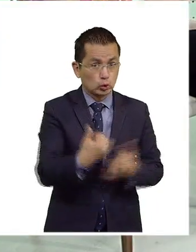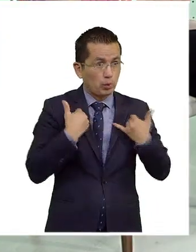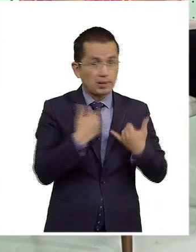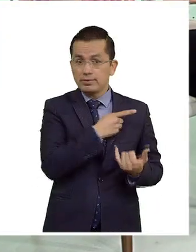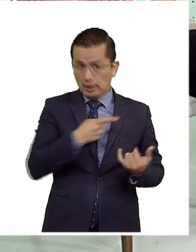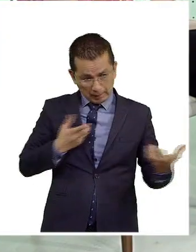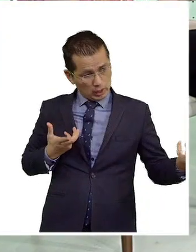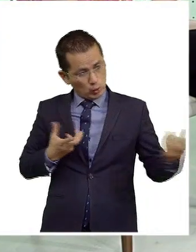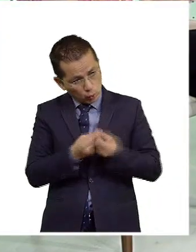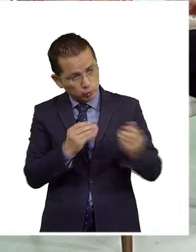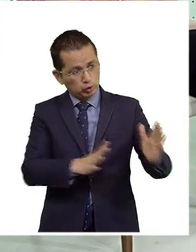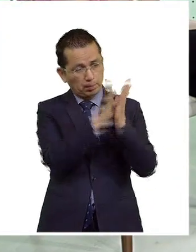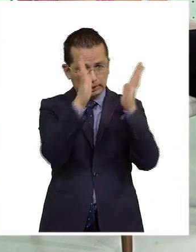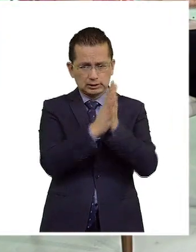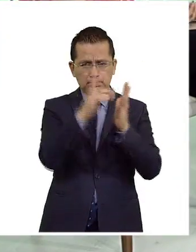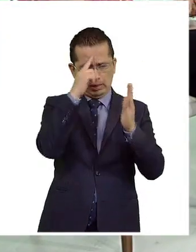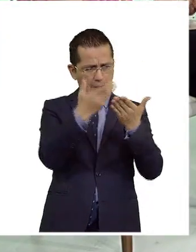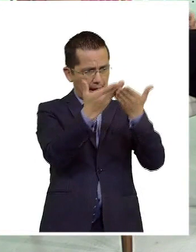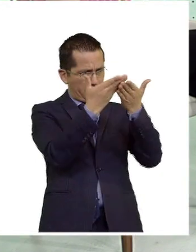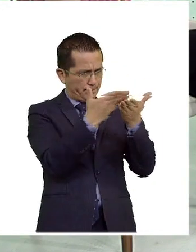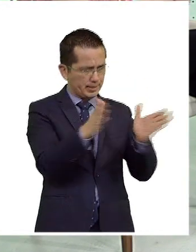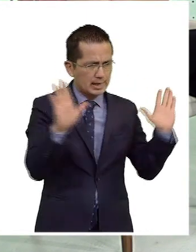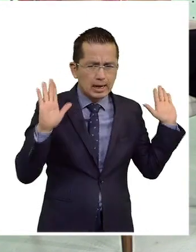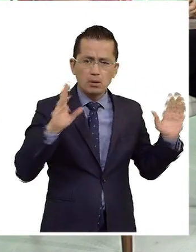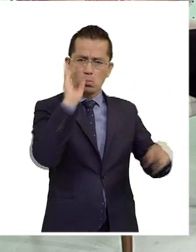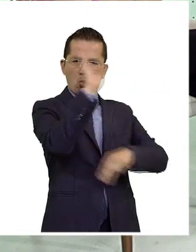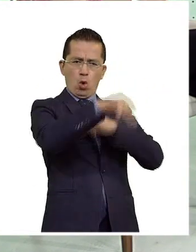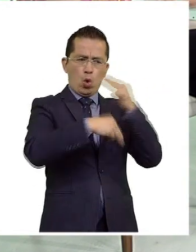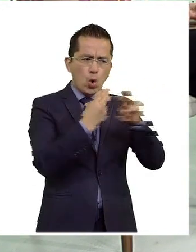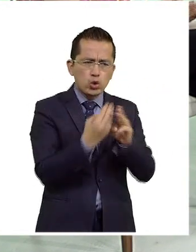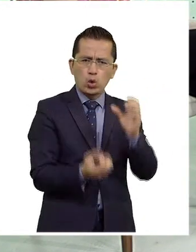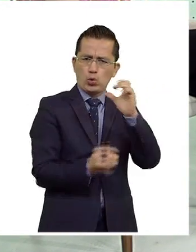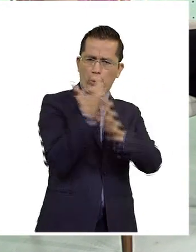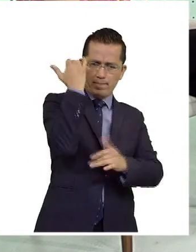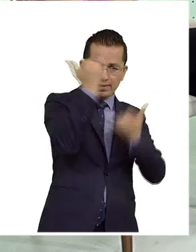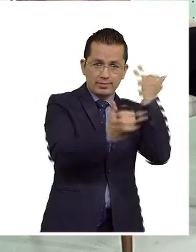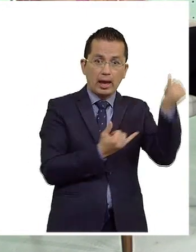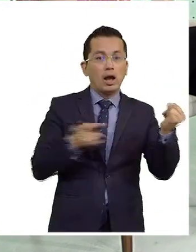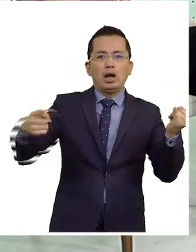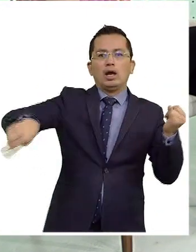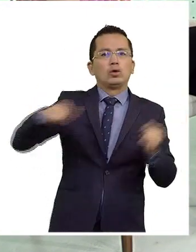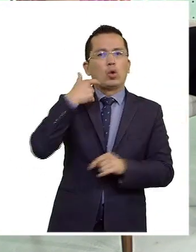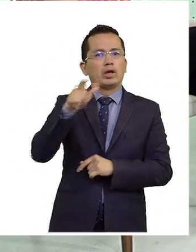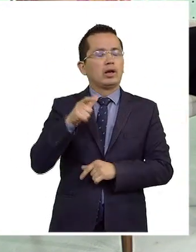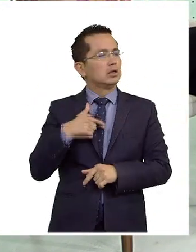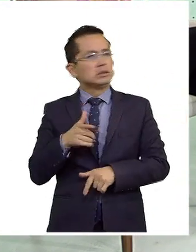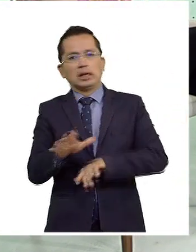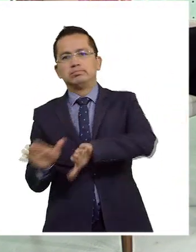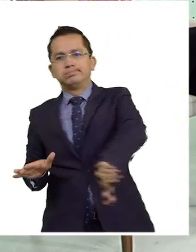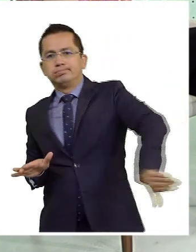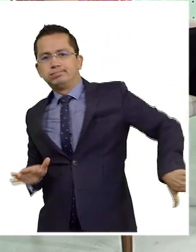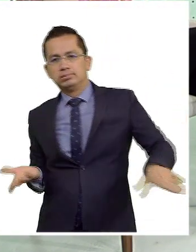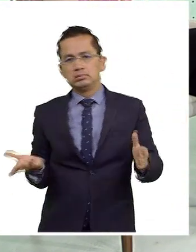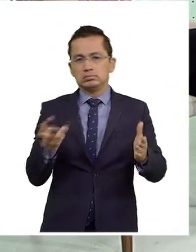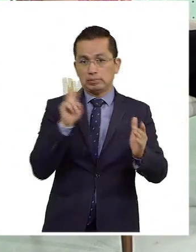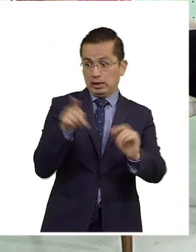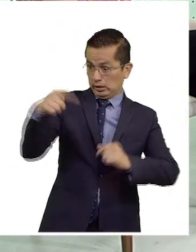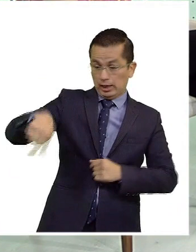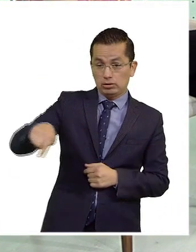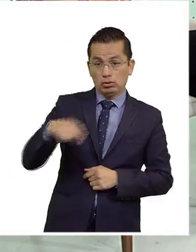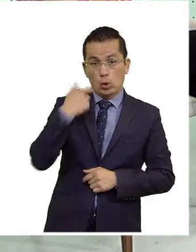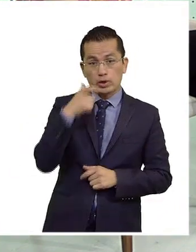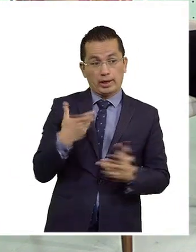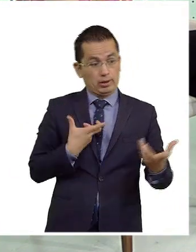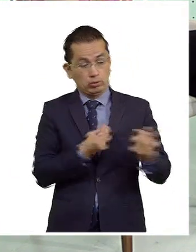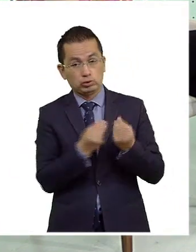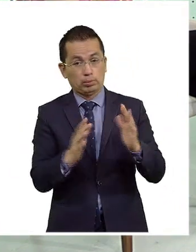mundo tiene ideas nuevas, tiene ideas frescas, saludables, ¿no? Un montón de cosas que pues hay gente que no quiere.